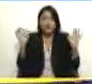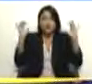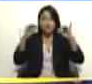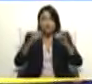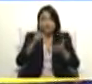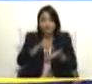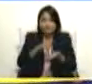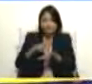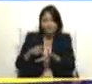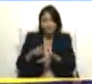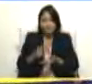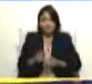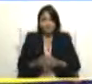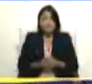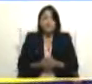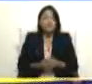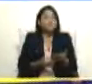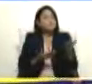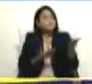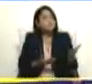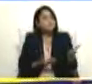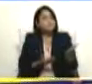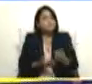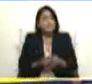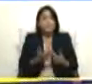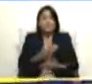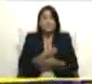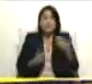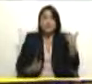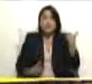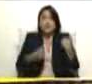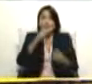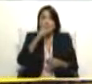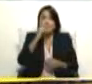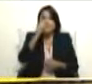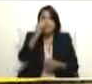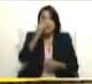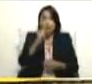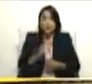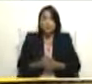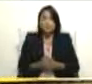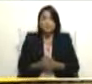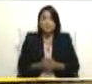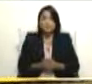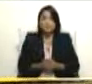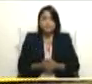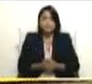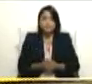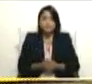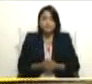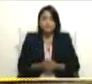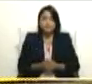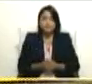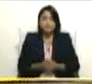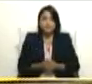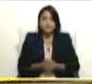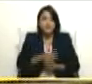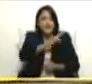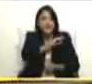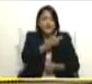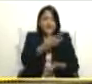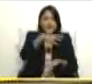Señor presidente Nicolás Maduro Moro, jefe de Estado y de Gobierno.